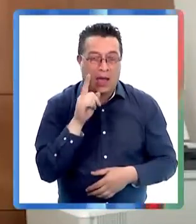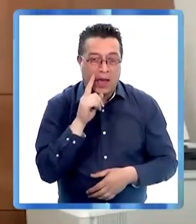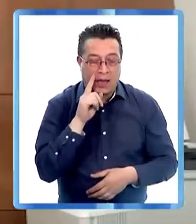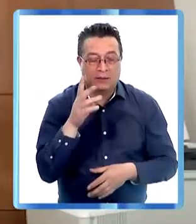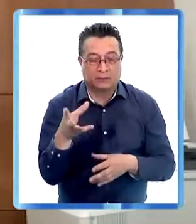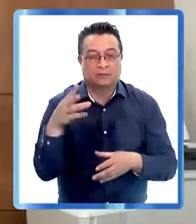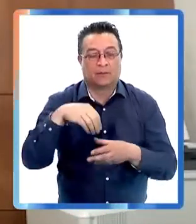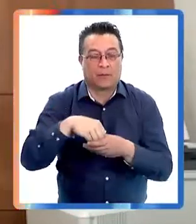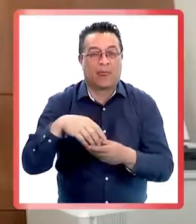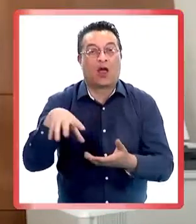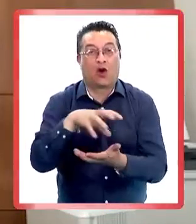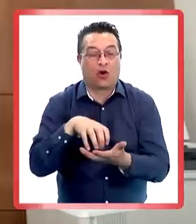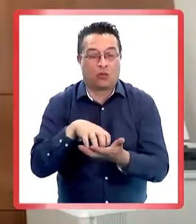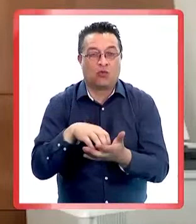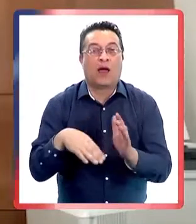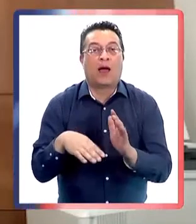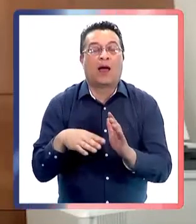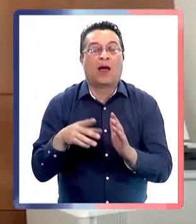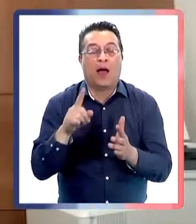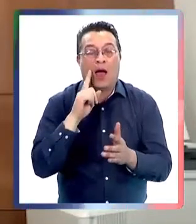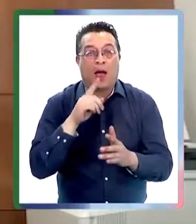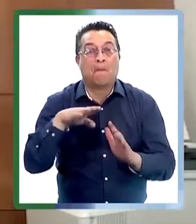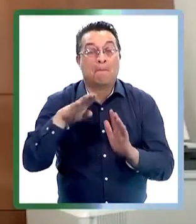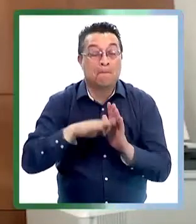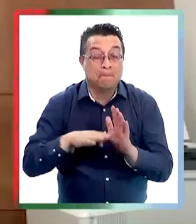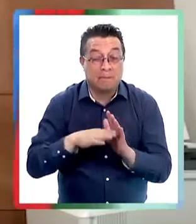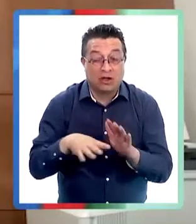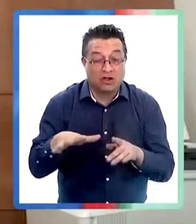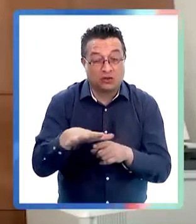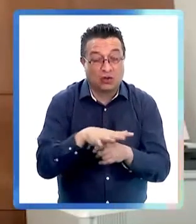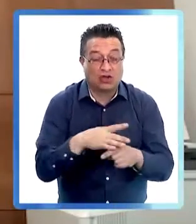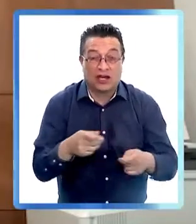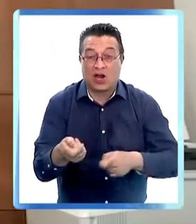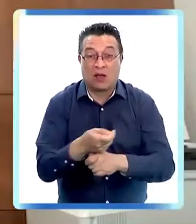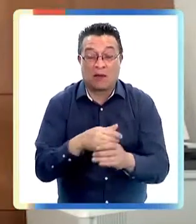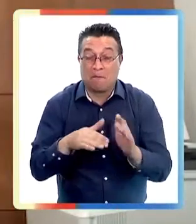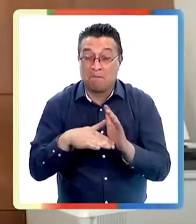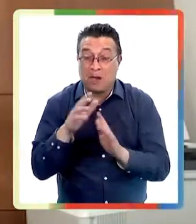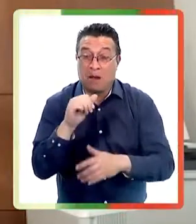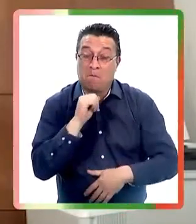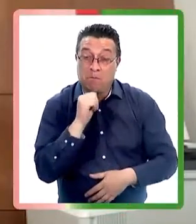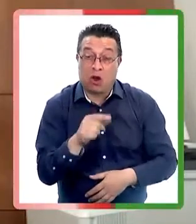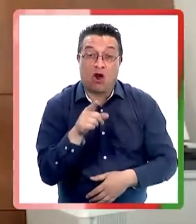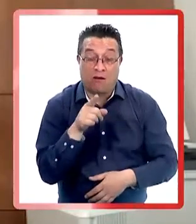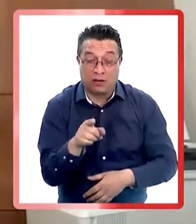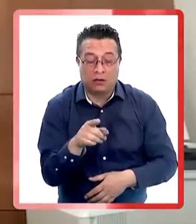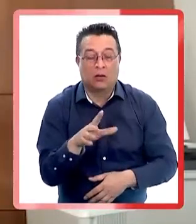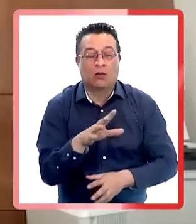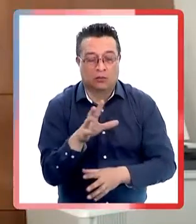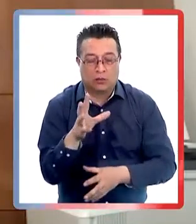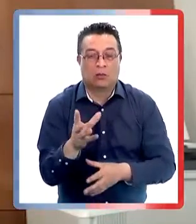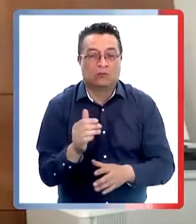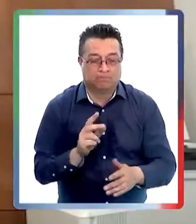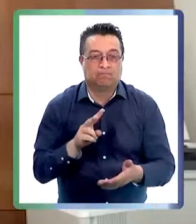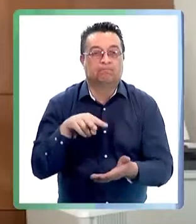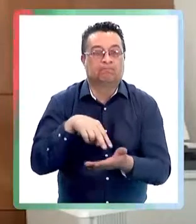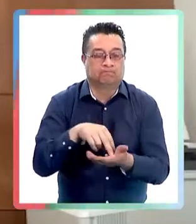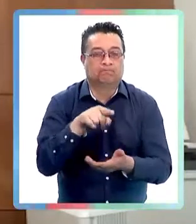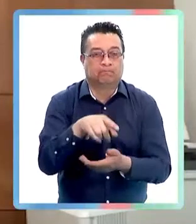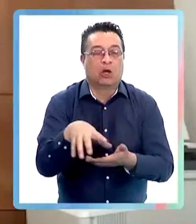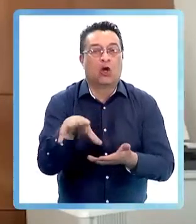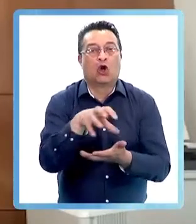hay dentro de las comunas que tienen menor situación económica, más pobreza, están precisamente muy presentes las